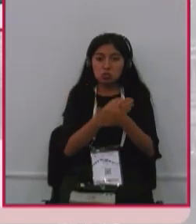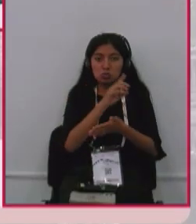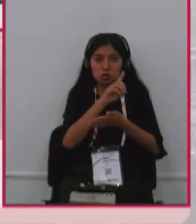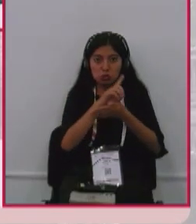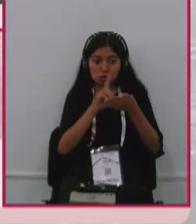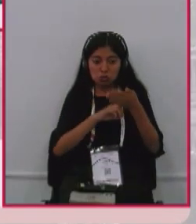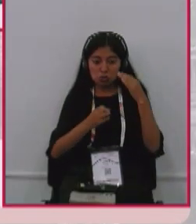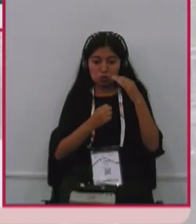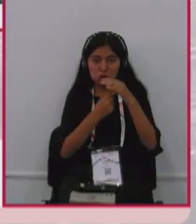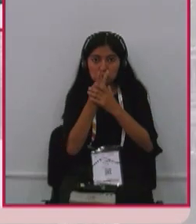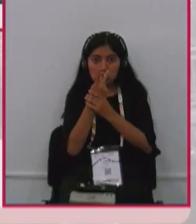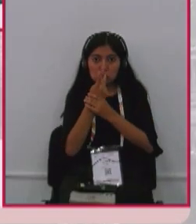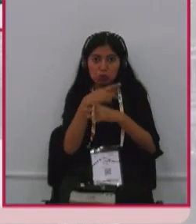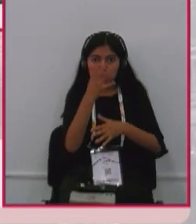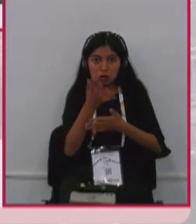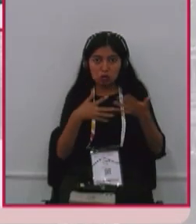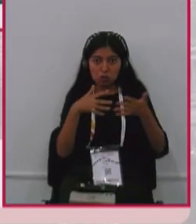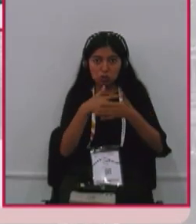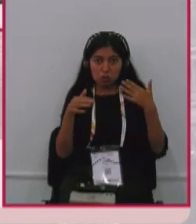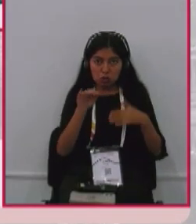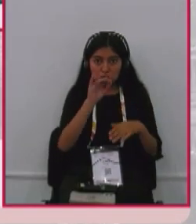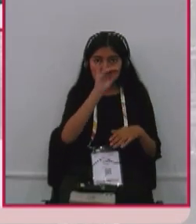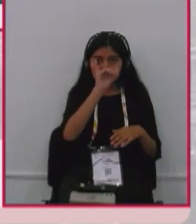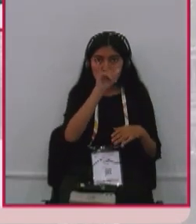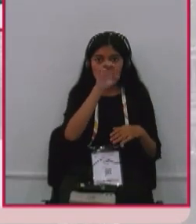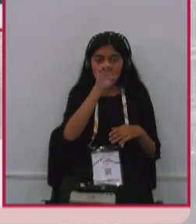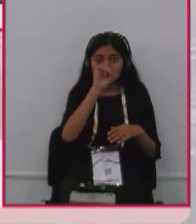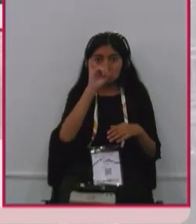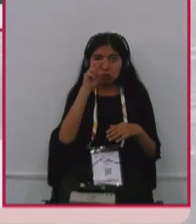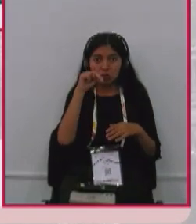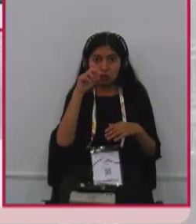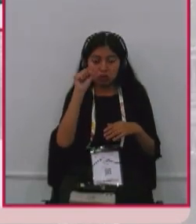flotación con celdas Jamieson.